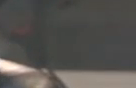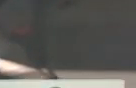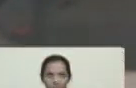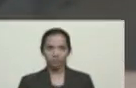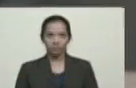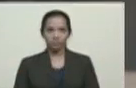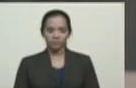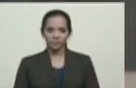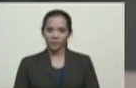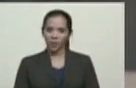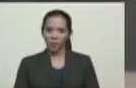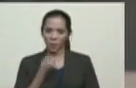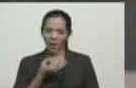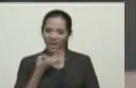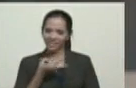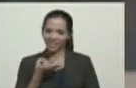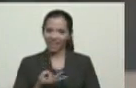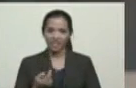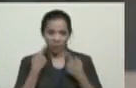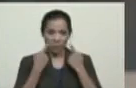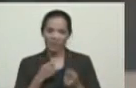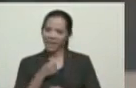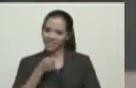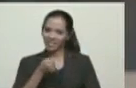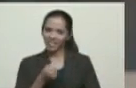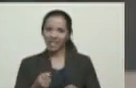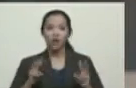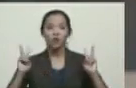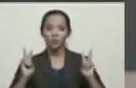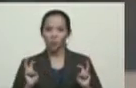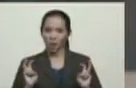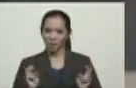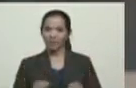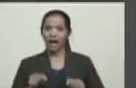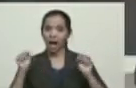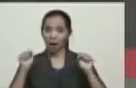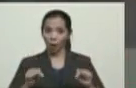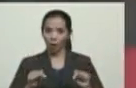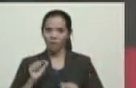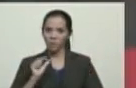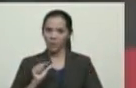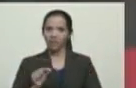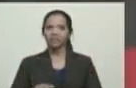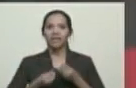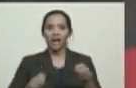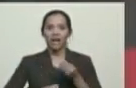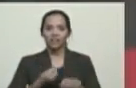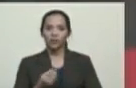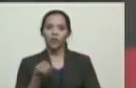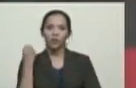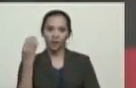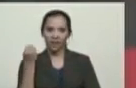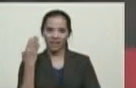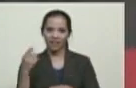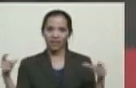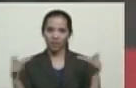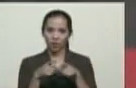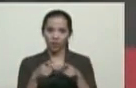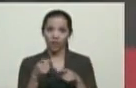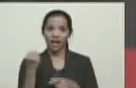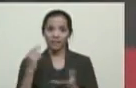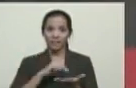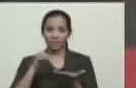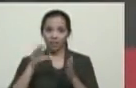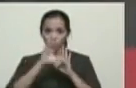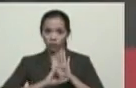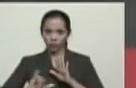siempre, escuchar las entrevistas de actualidad. En este preciso momento se realiza una sesión de la Asamblea Nacional Constituyente donde está